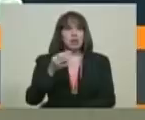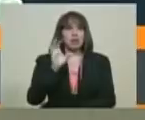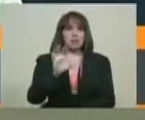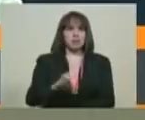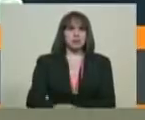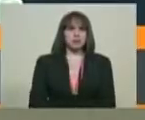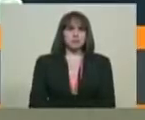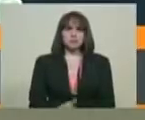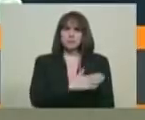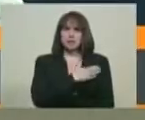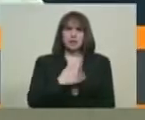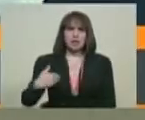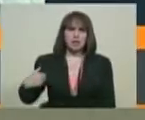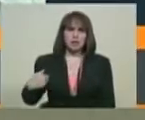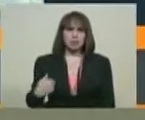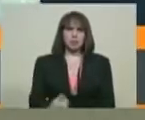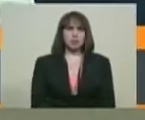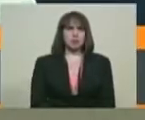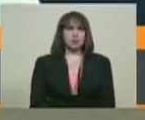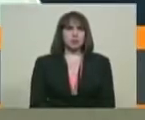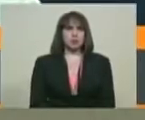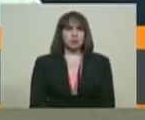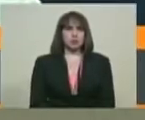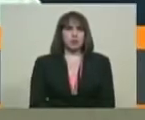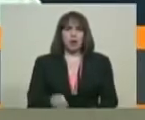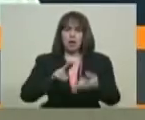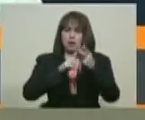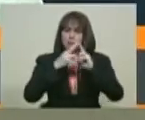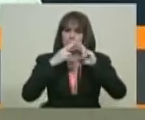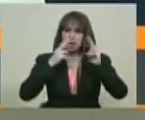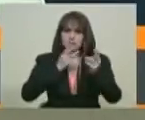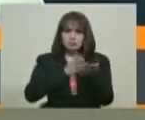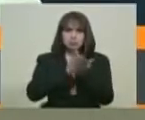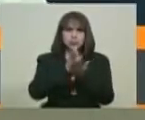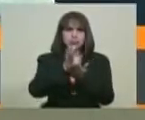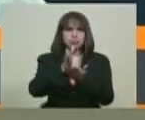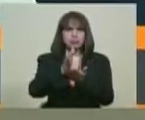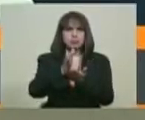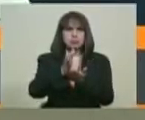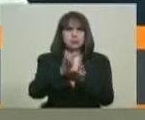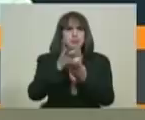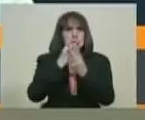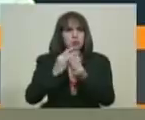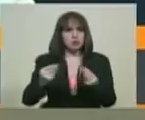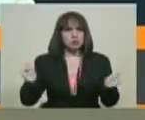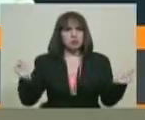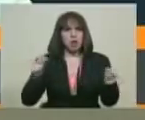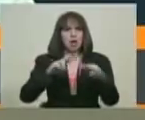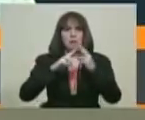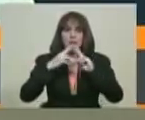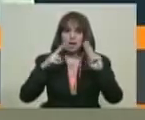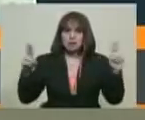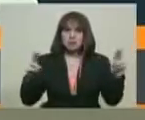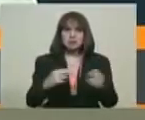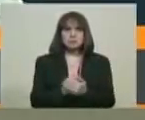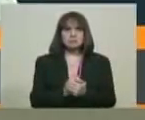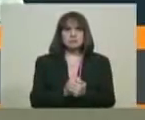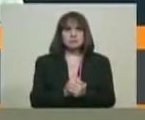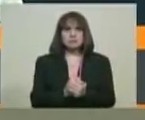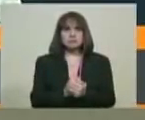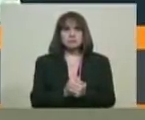es que queremos andar nuestro camino en paz, solucionar nuestros problemas en paz, que nadie se